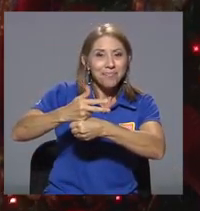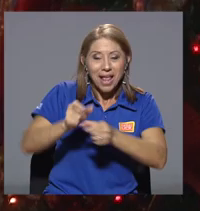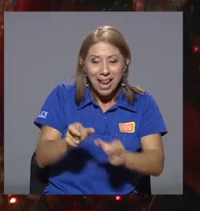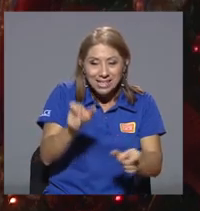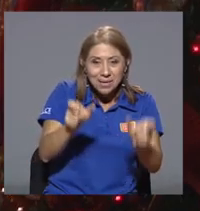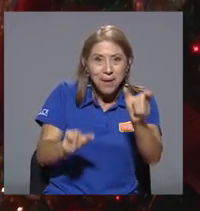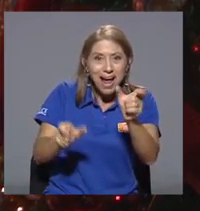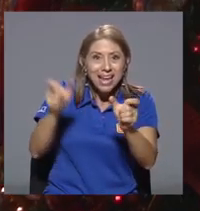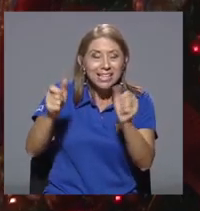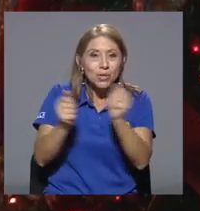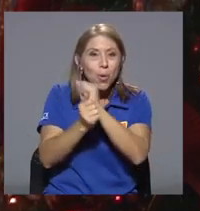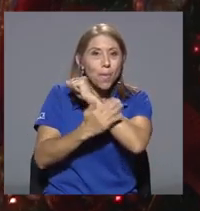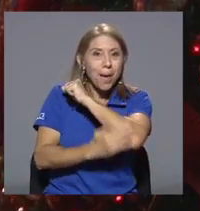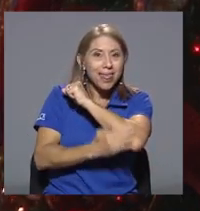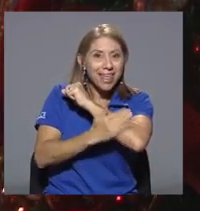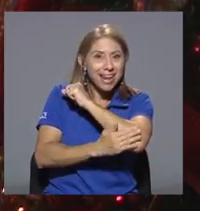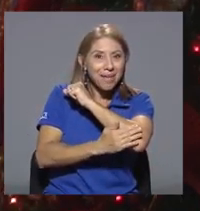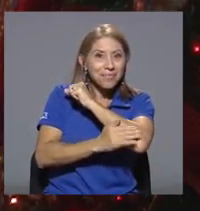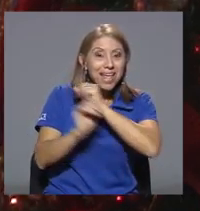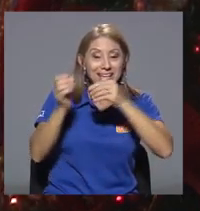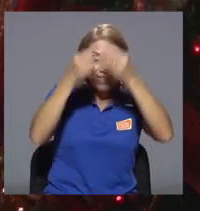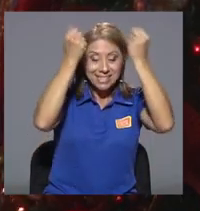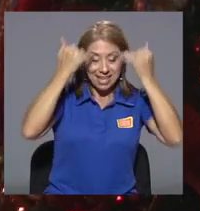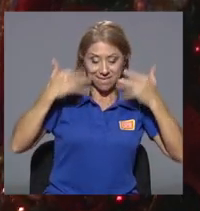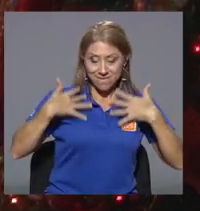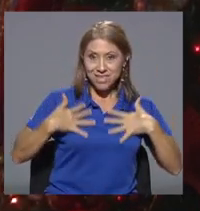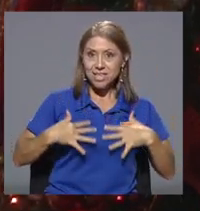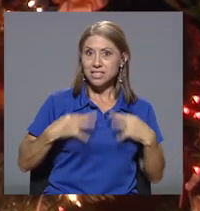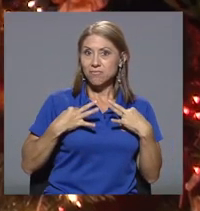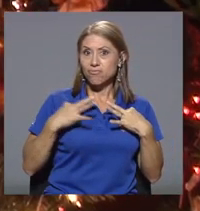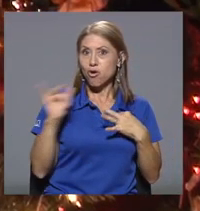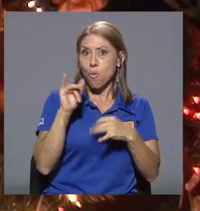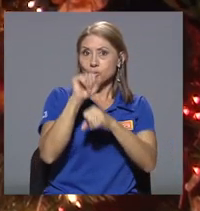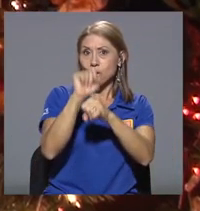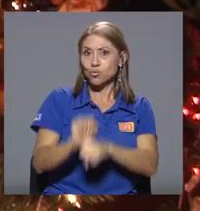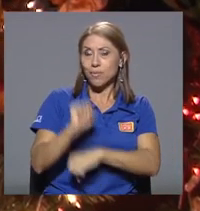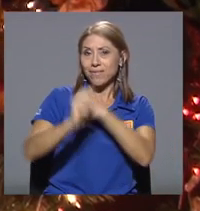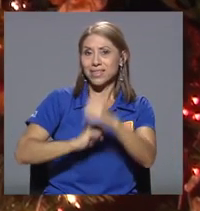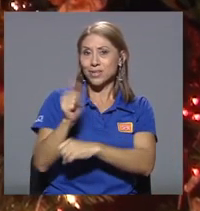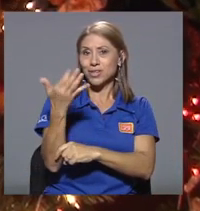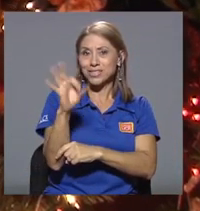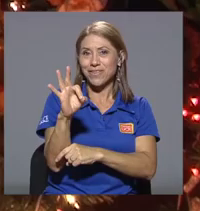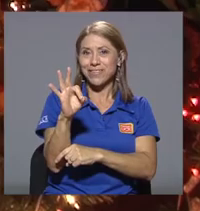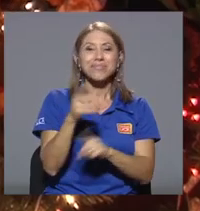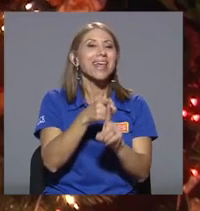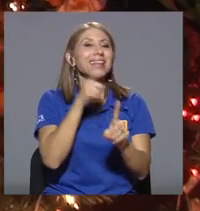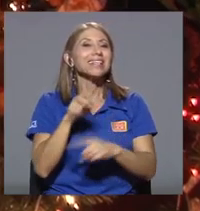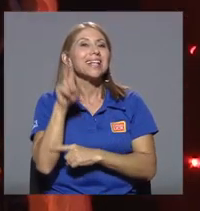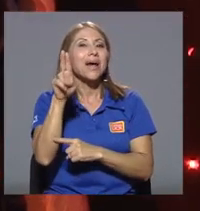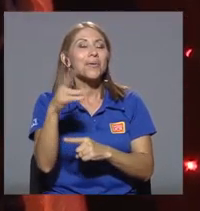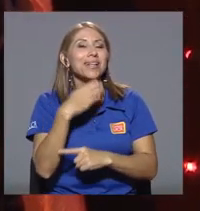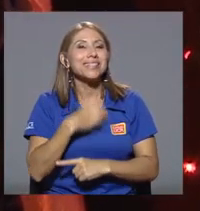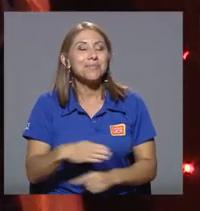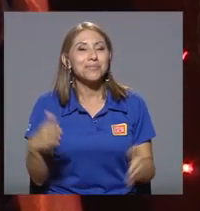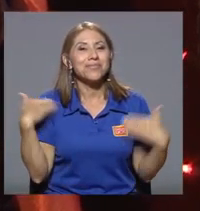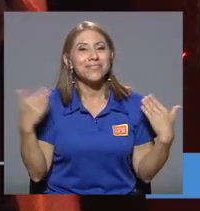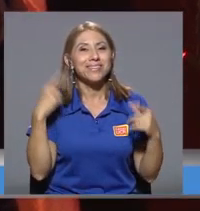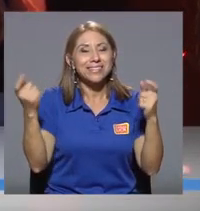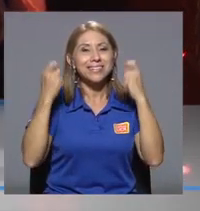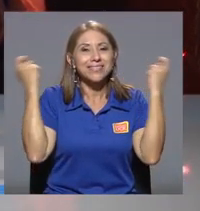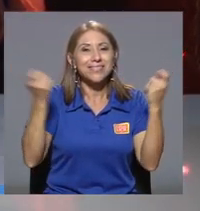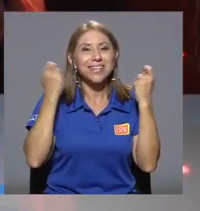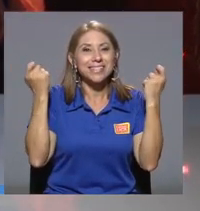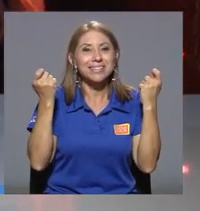en madera, se visten como se acostumbraba en el siglo XIX. En Desde la U le deseamos muy felices